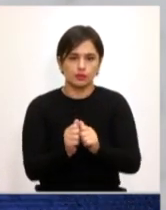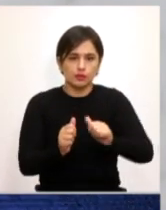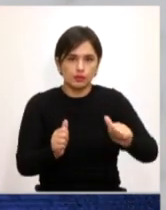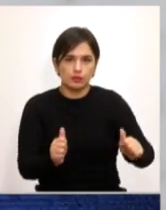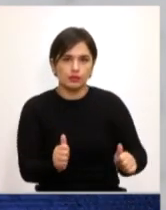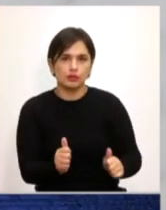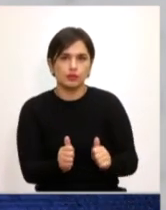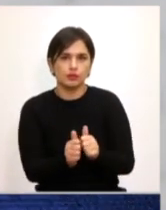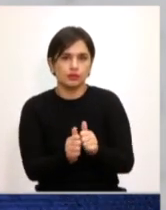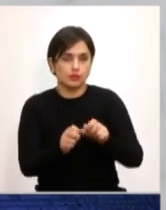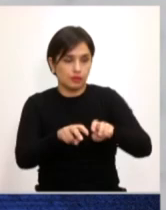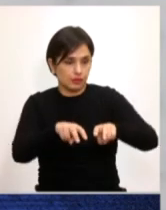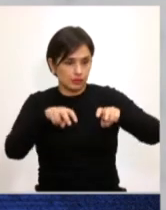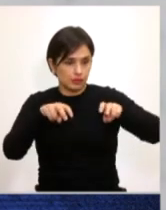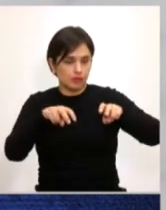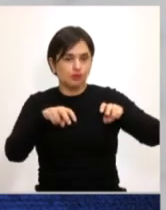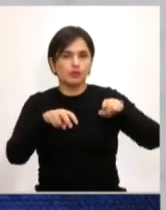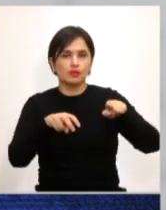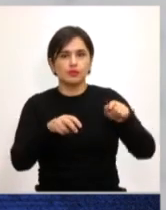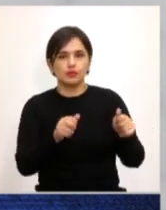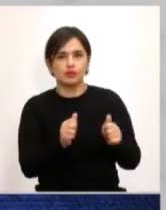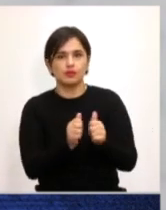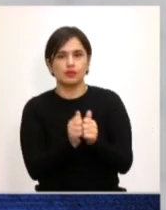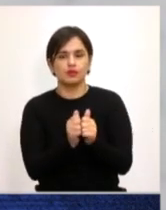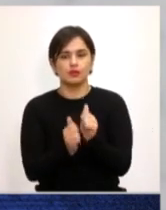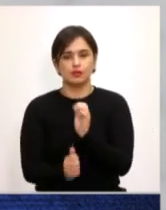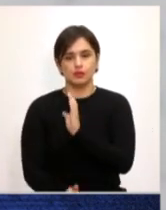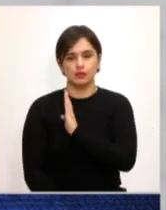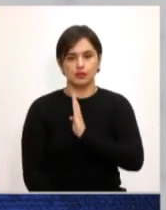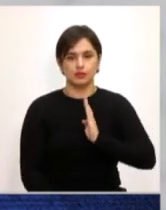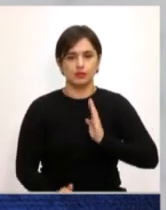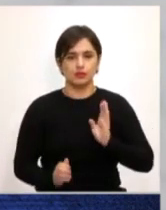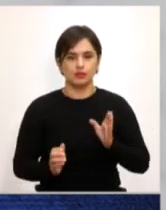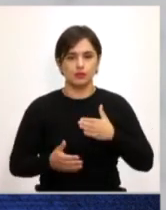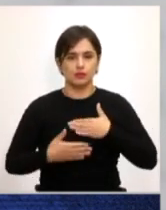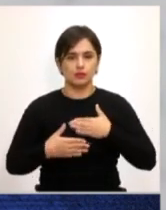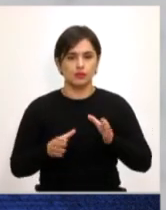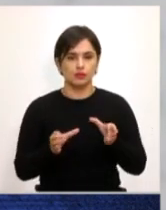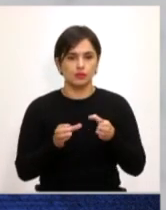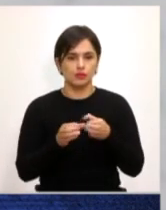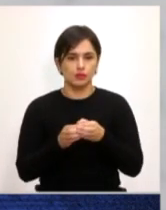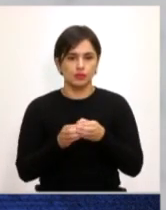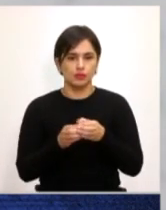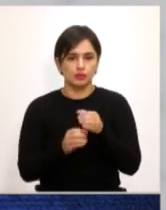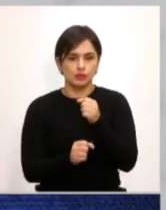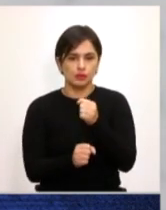desde las tribunas, integrantes de mi equipo parlamentario.